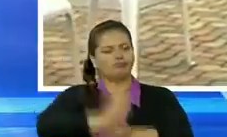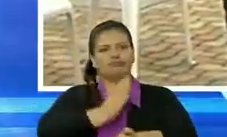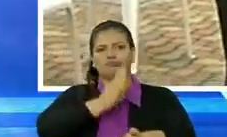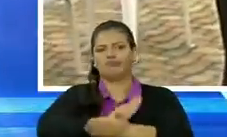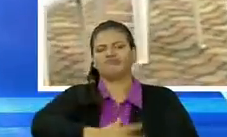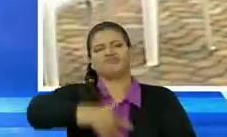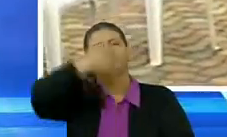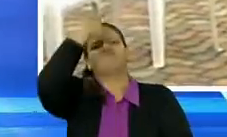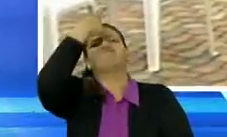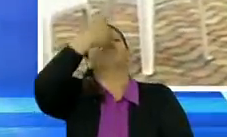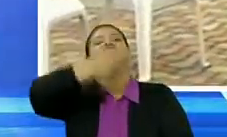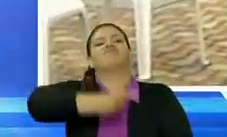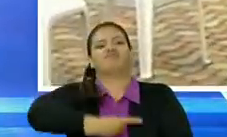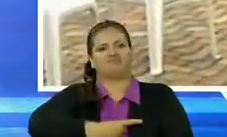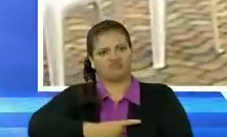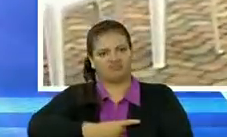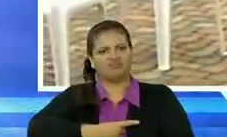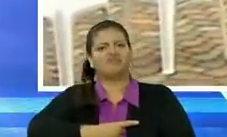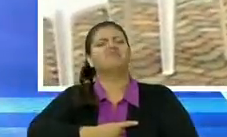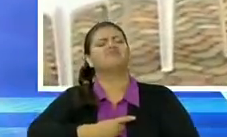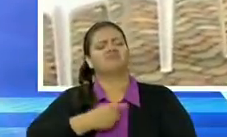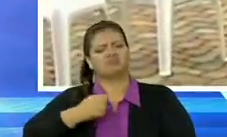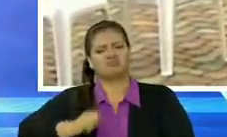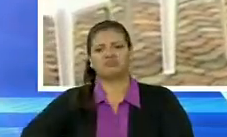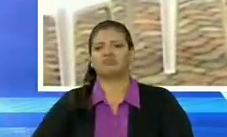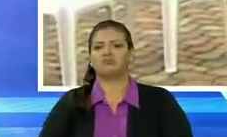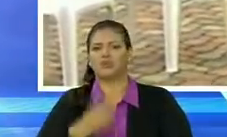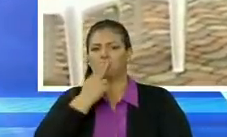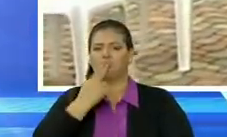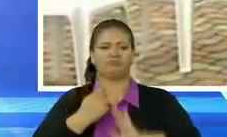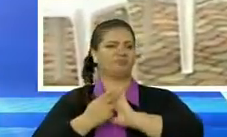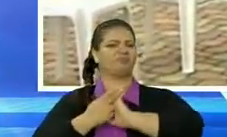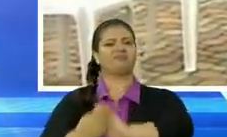criminales que tiene la humanidad. Tome la decisión únicamente. Nos vamos a una